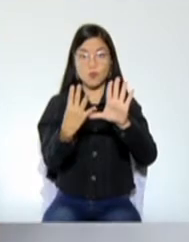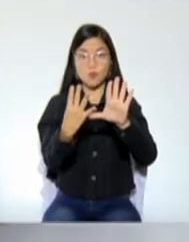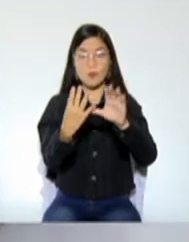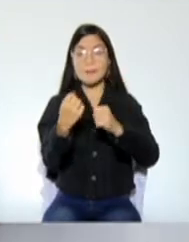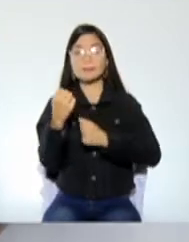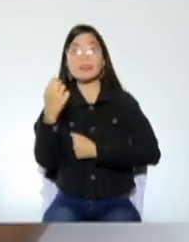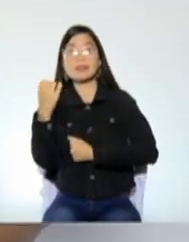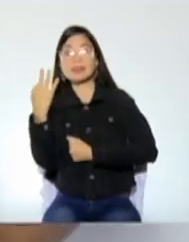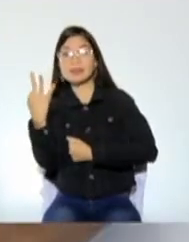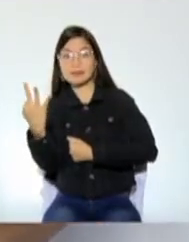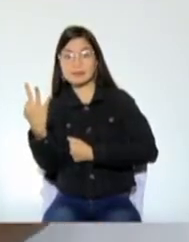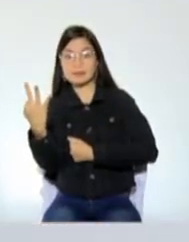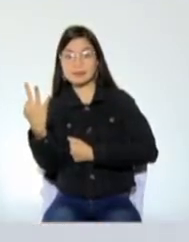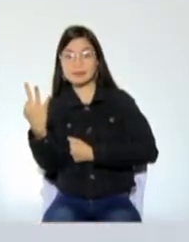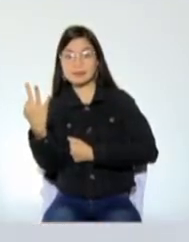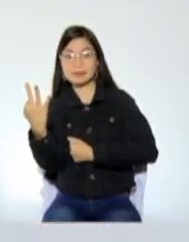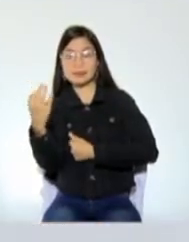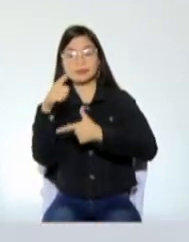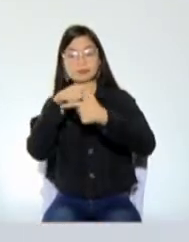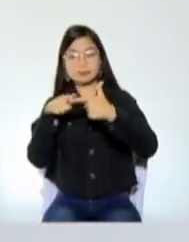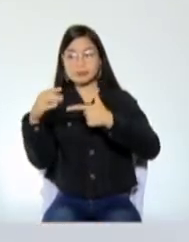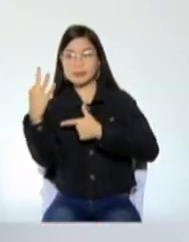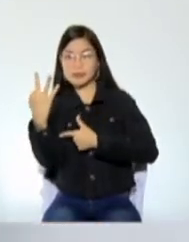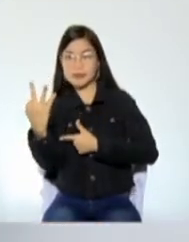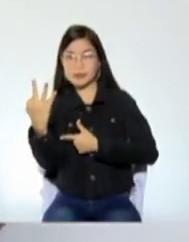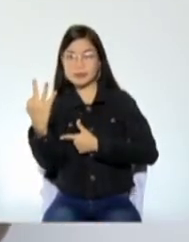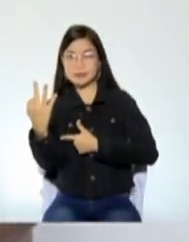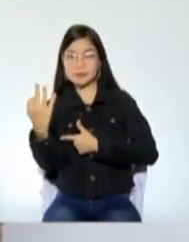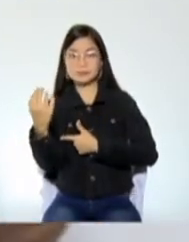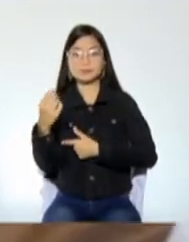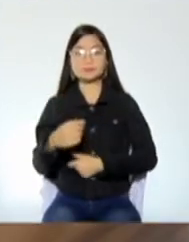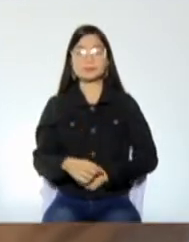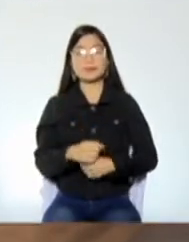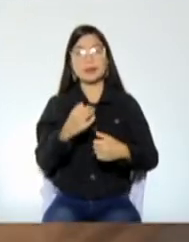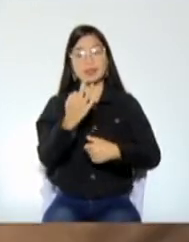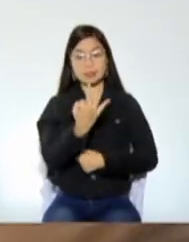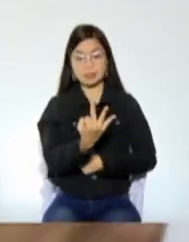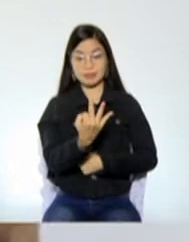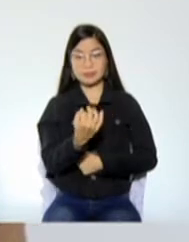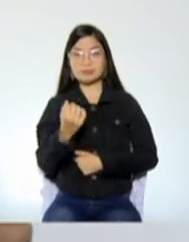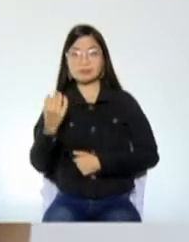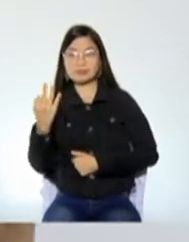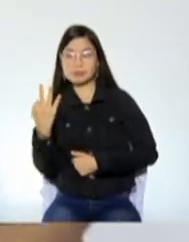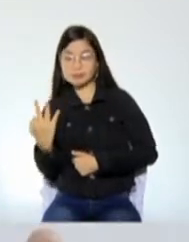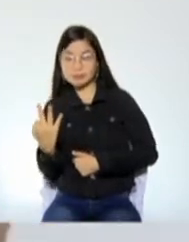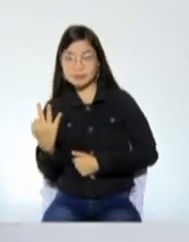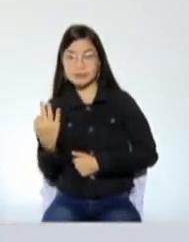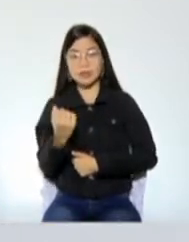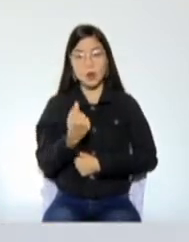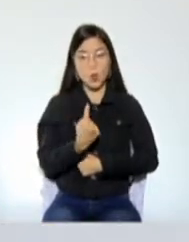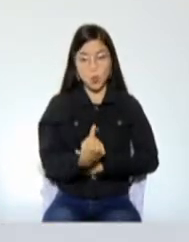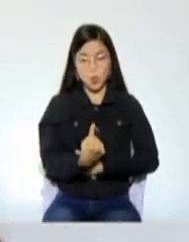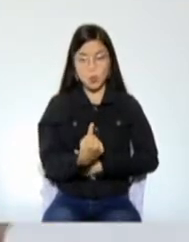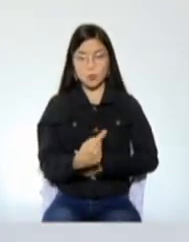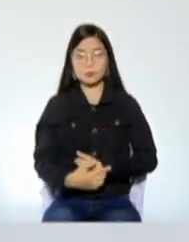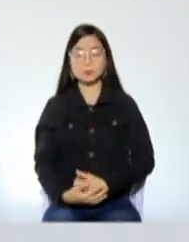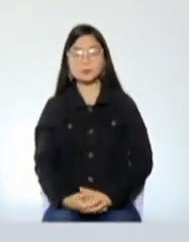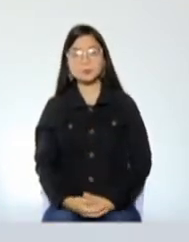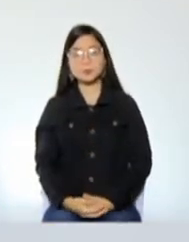de 3, por lo tanto es divisible entre 3, a 3 y 3 a 1.